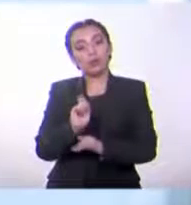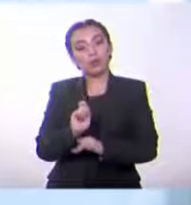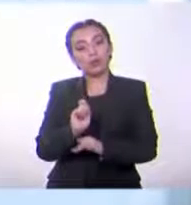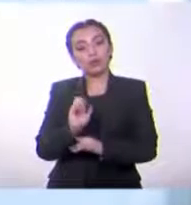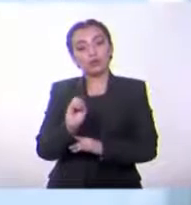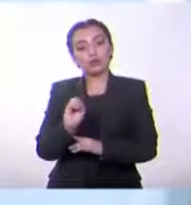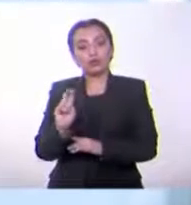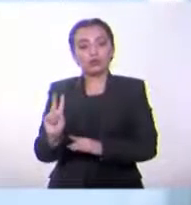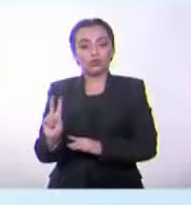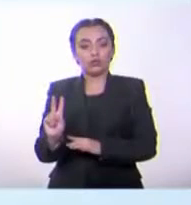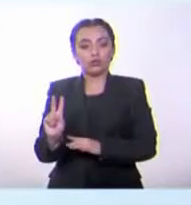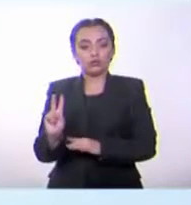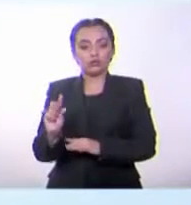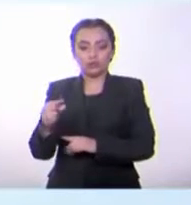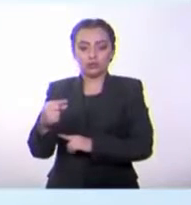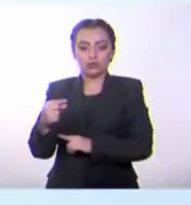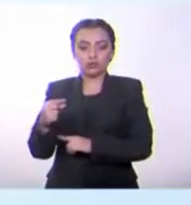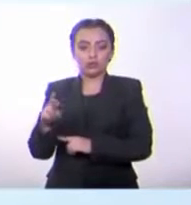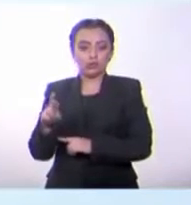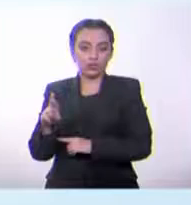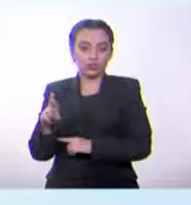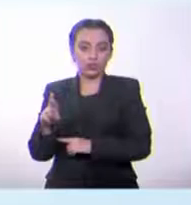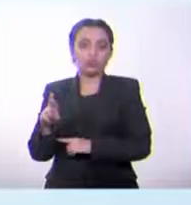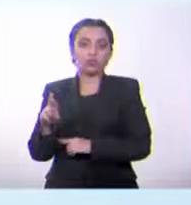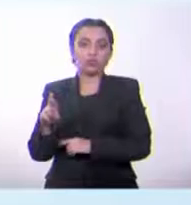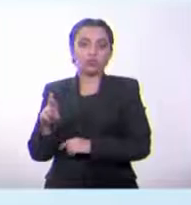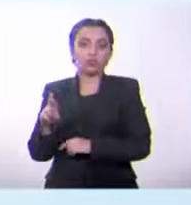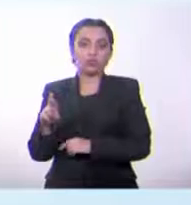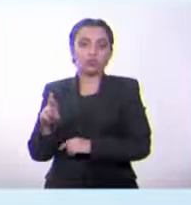49.02 gramos sobre equivalente.